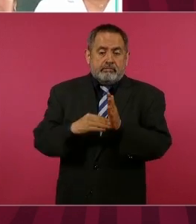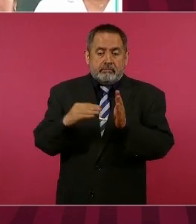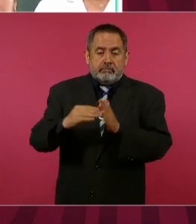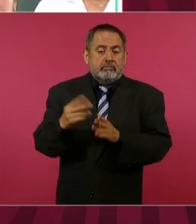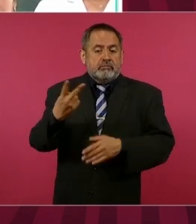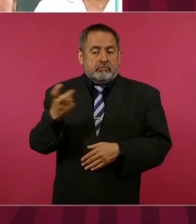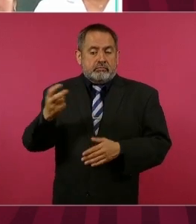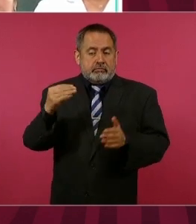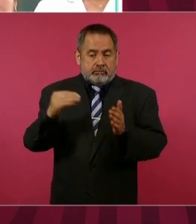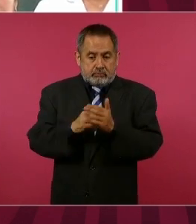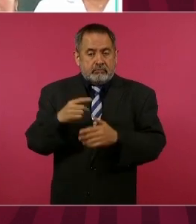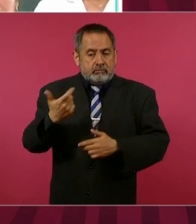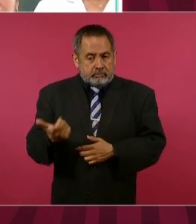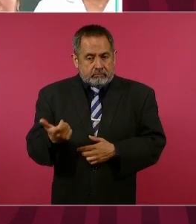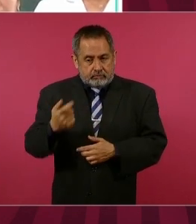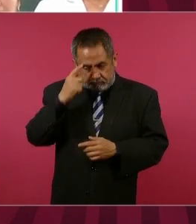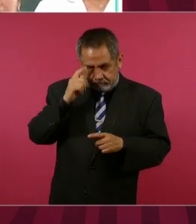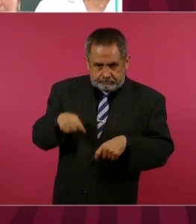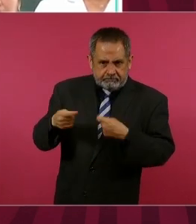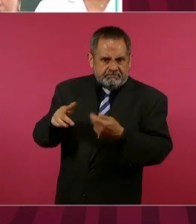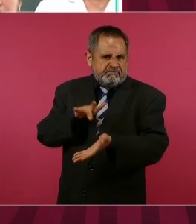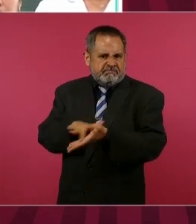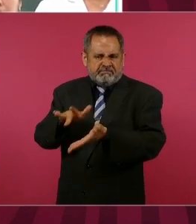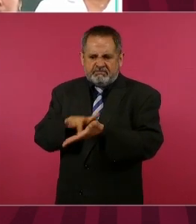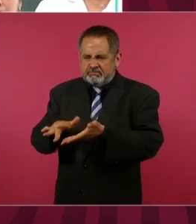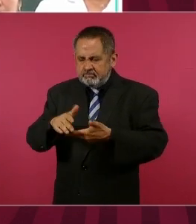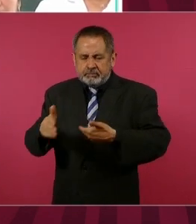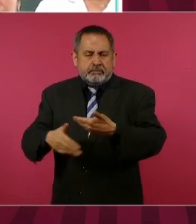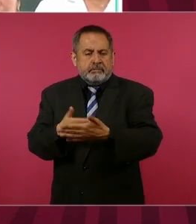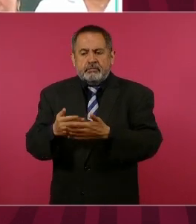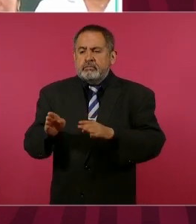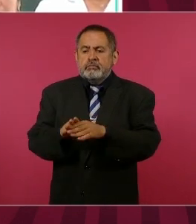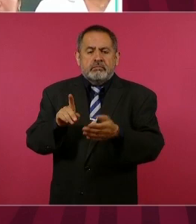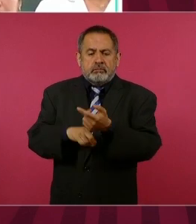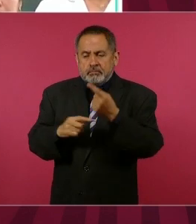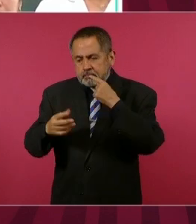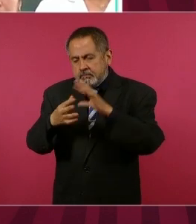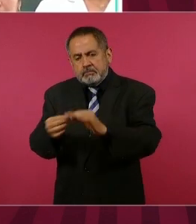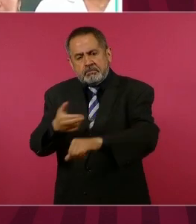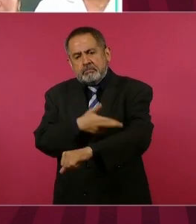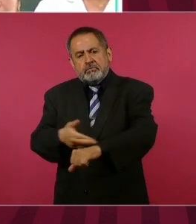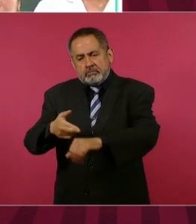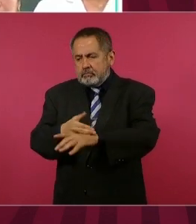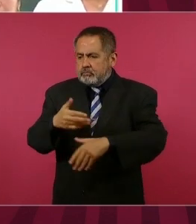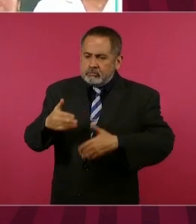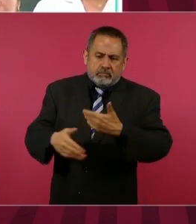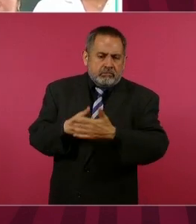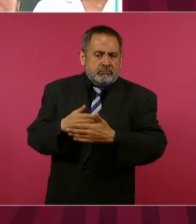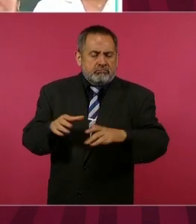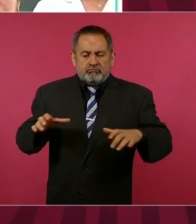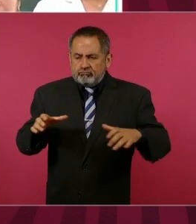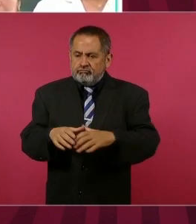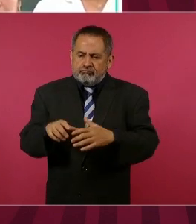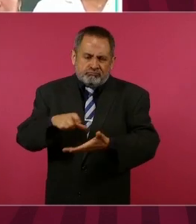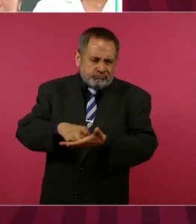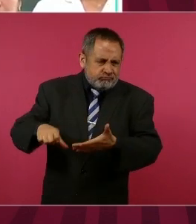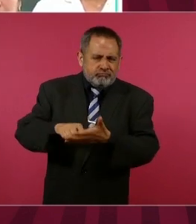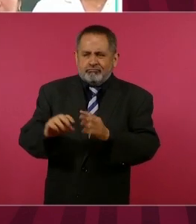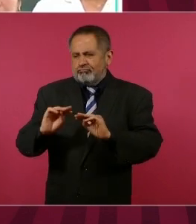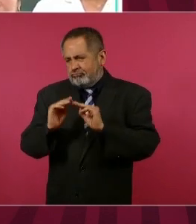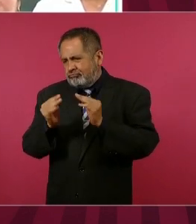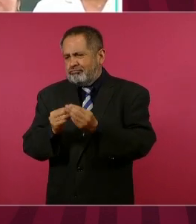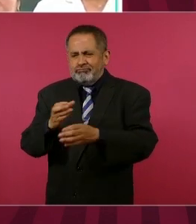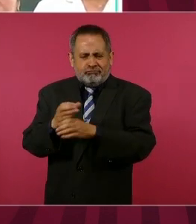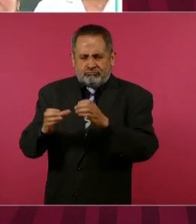429.200.000 pesos para poder darle mantenimiento a su infraestructura, mobiliario y equipo médico básico.